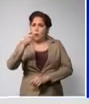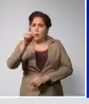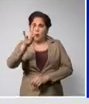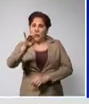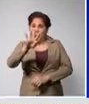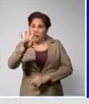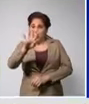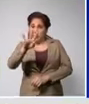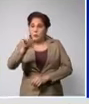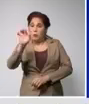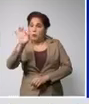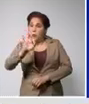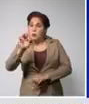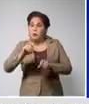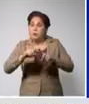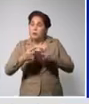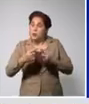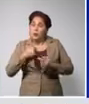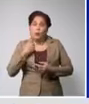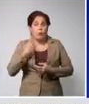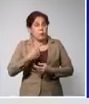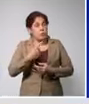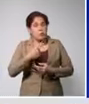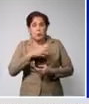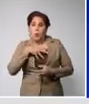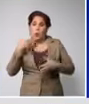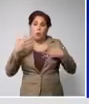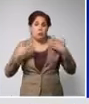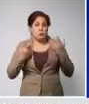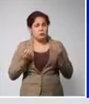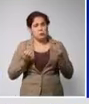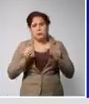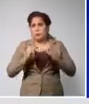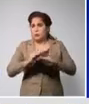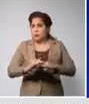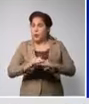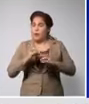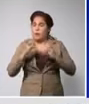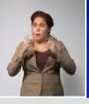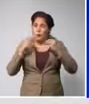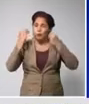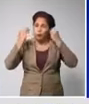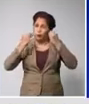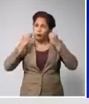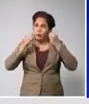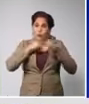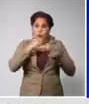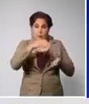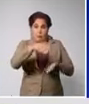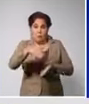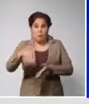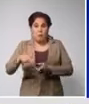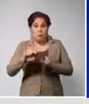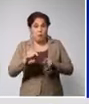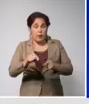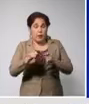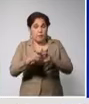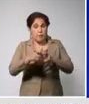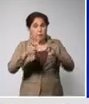0,44%, pues indiscutiblemente es un número de casos fallecidos muy